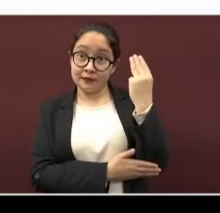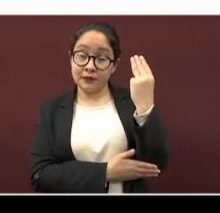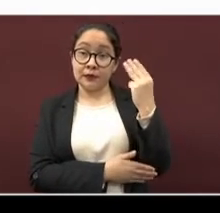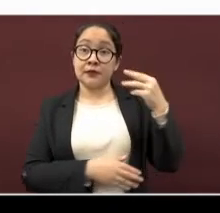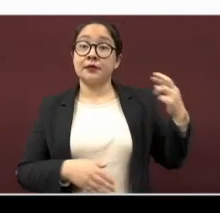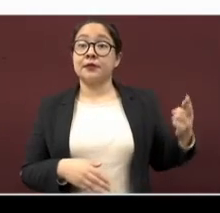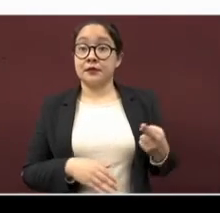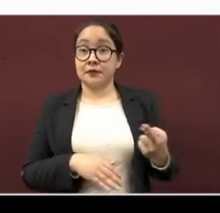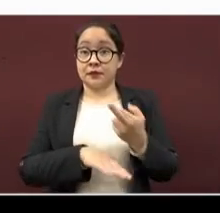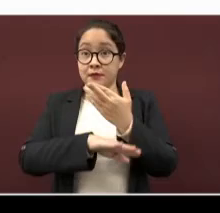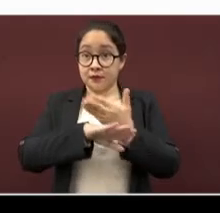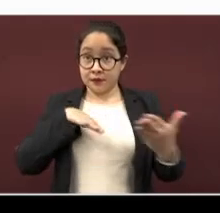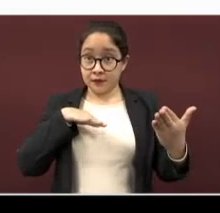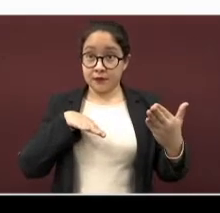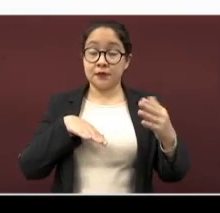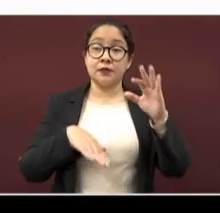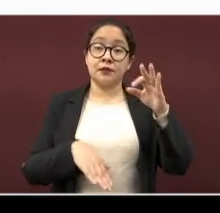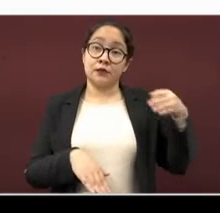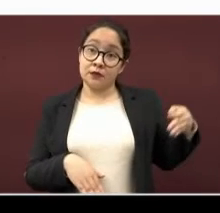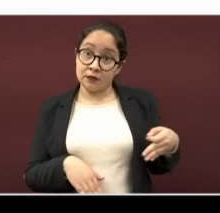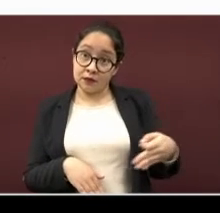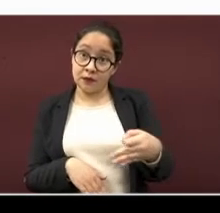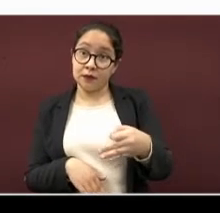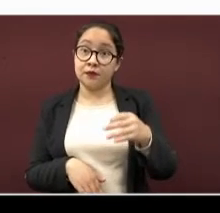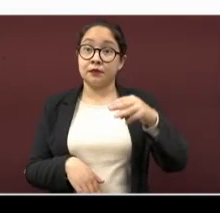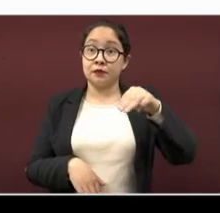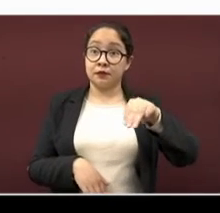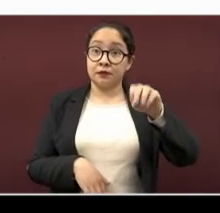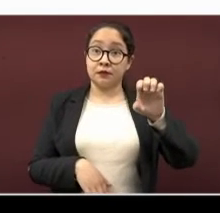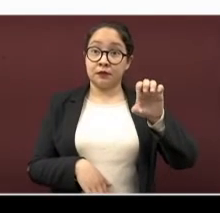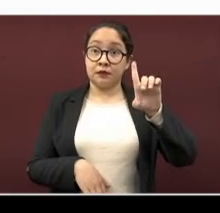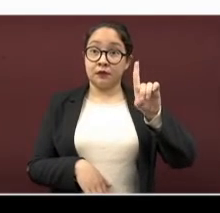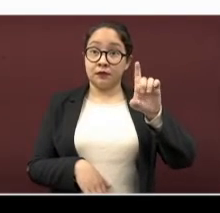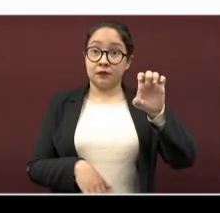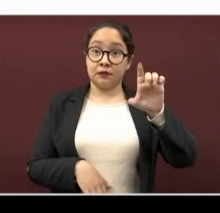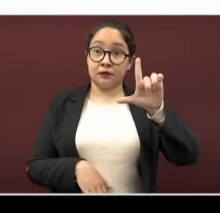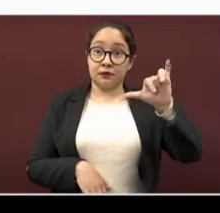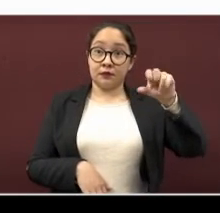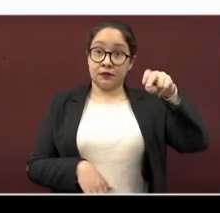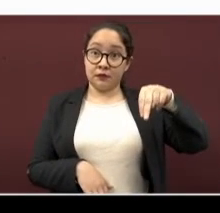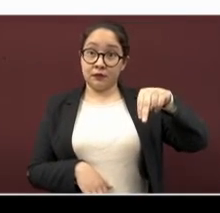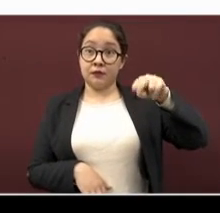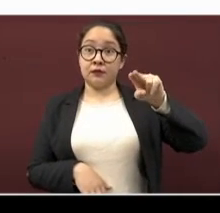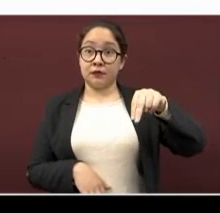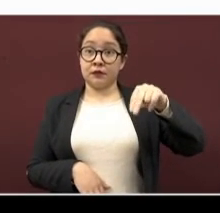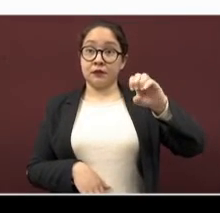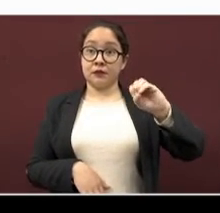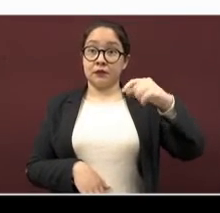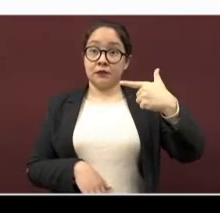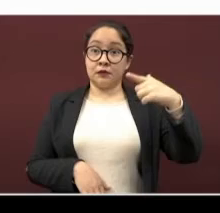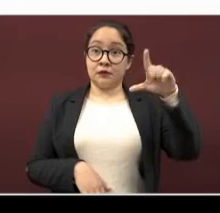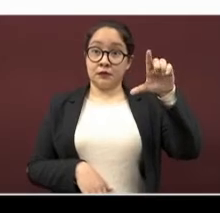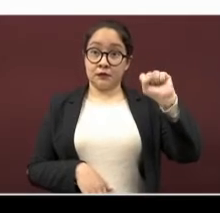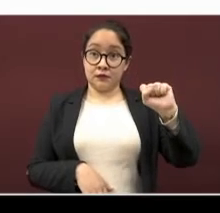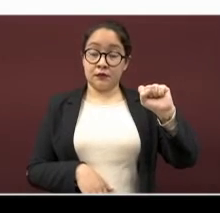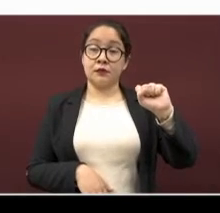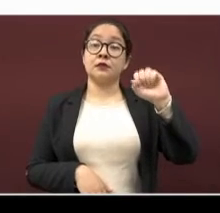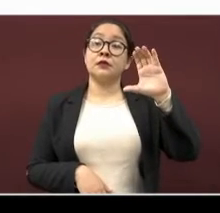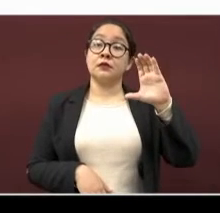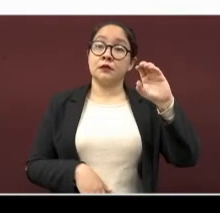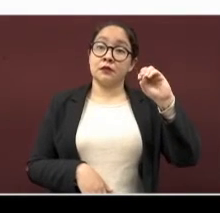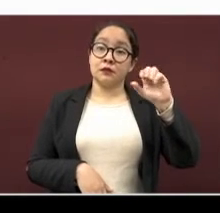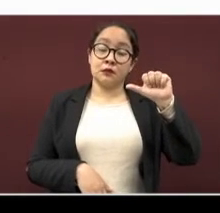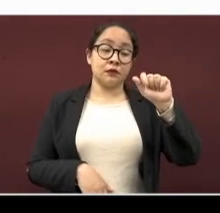ríoblanco fortín medellín nogales y coatzintla en donde se registran